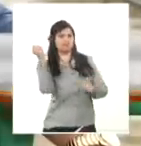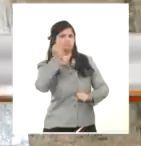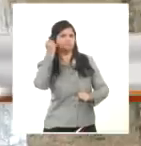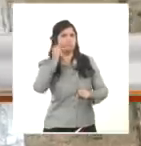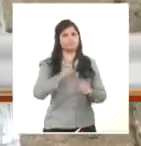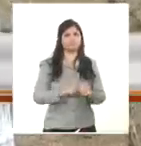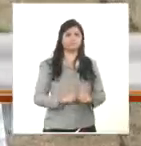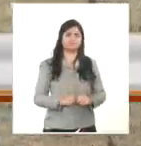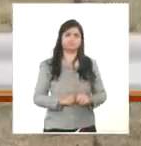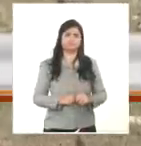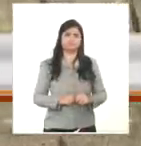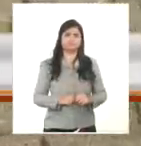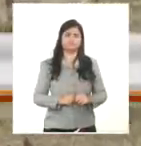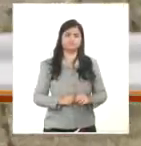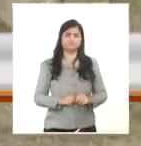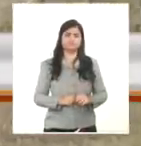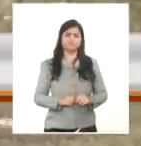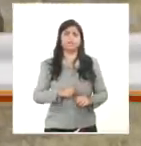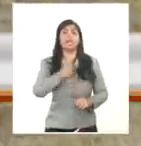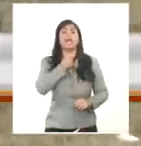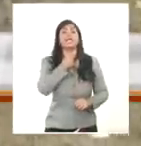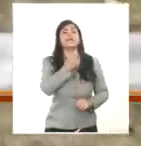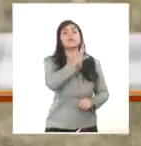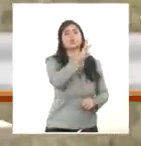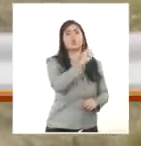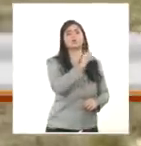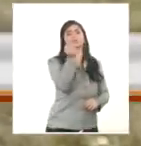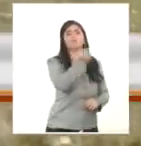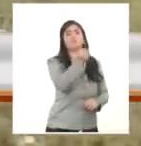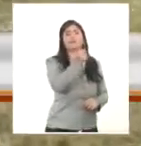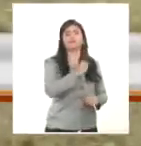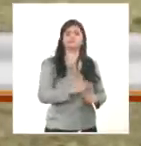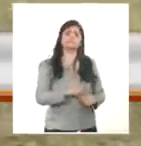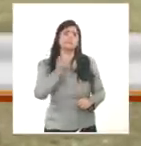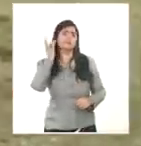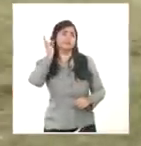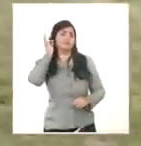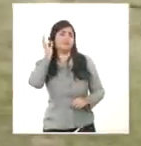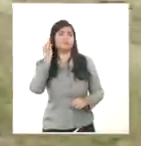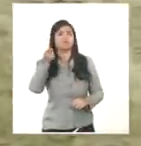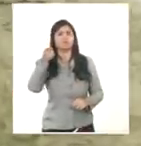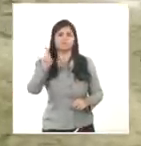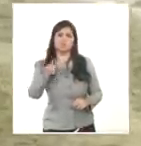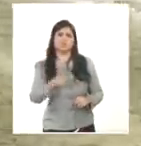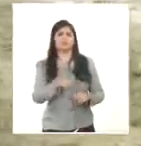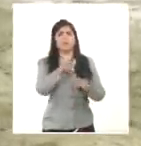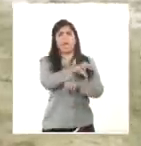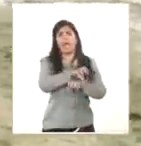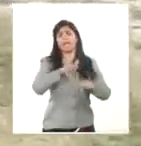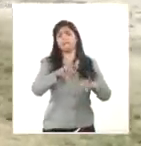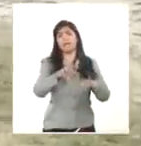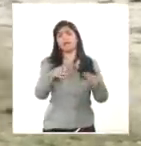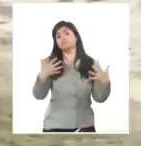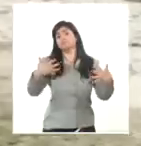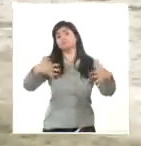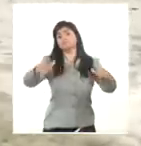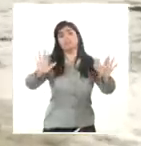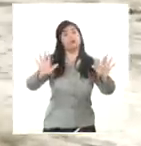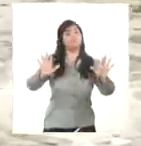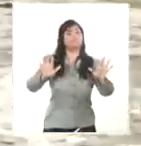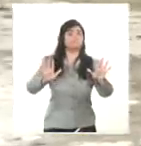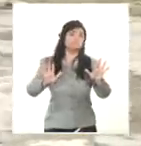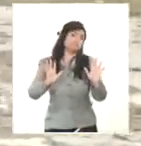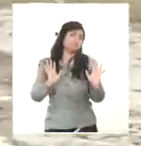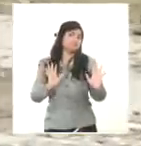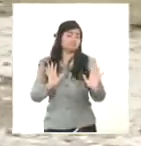40 hechos, en febrero tuvimos 19 hechos. Los animales están el día entero proclive al hecho. Y hoy se nos está dando